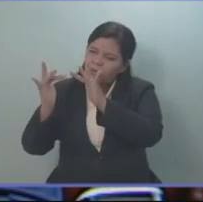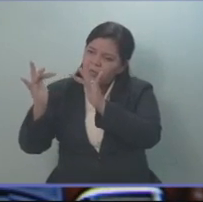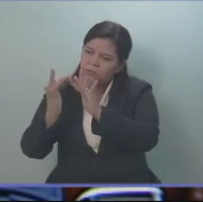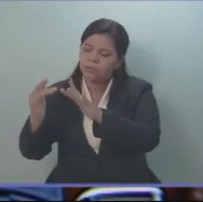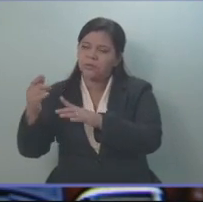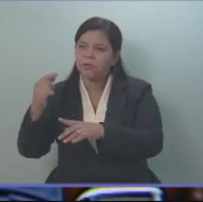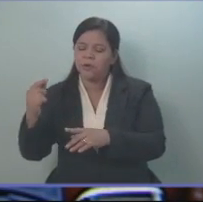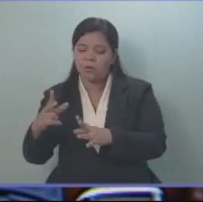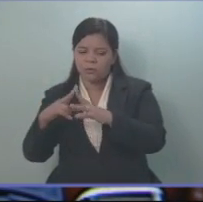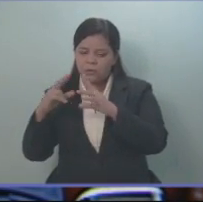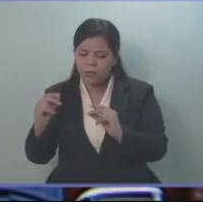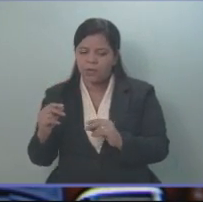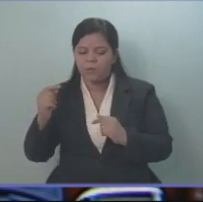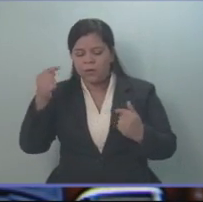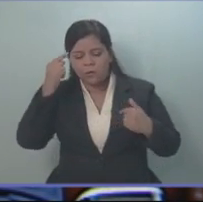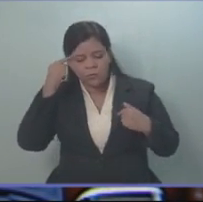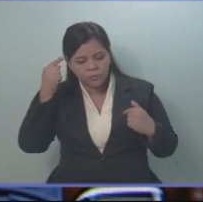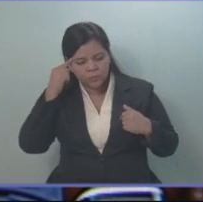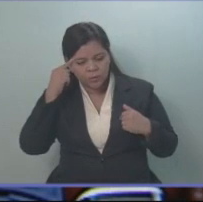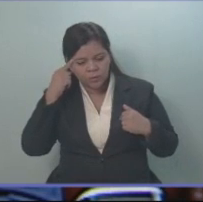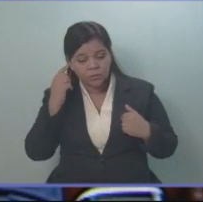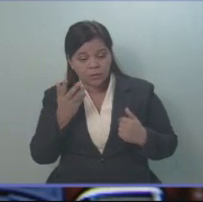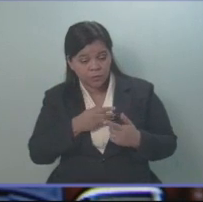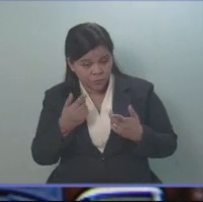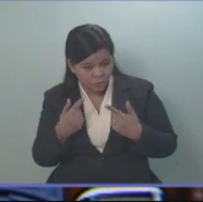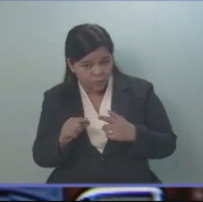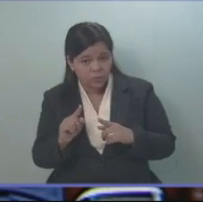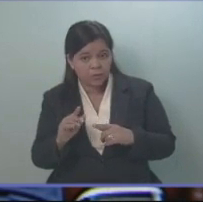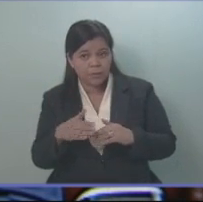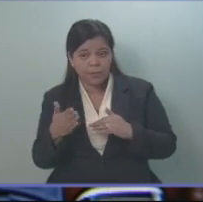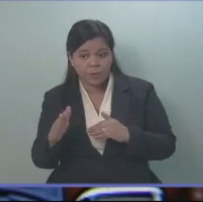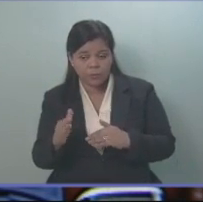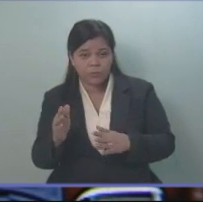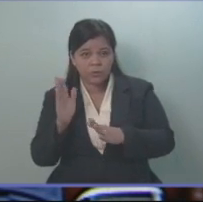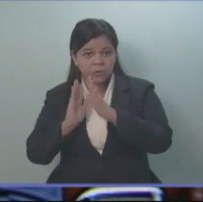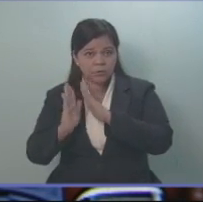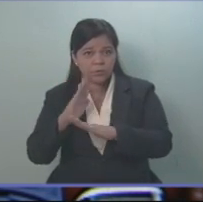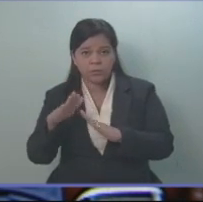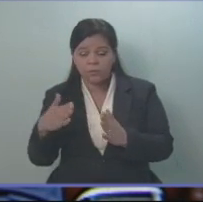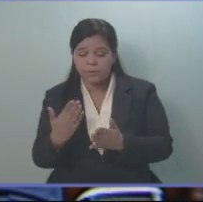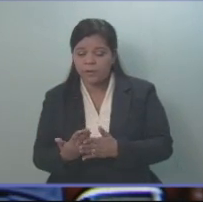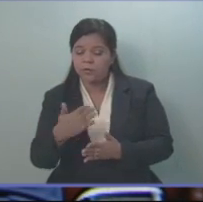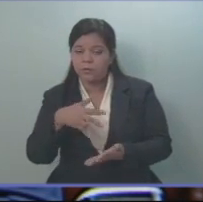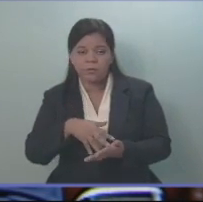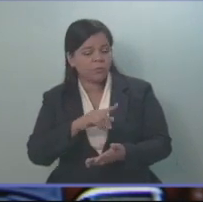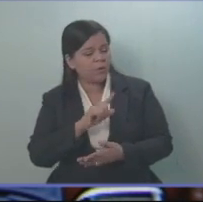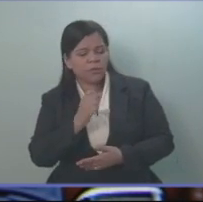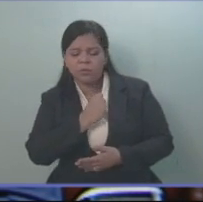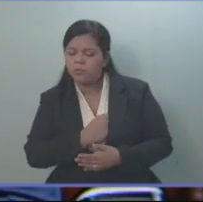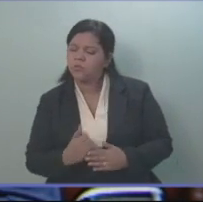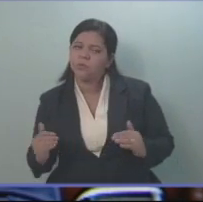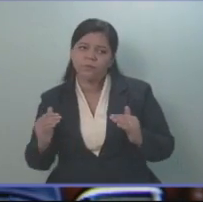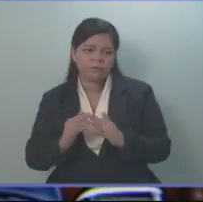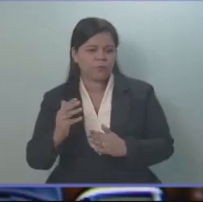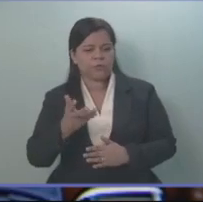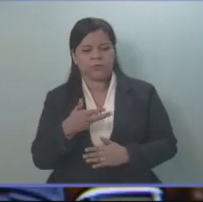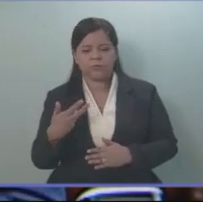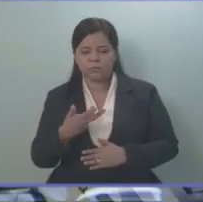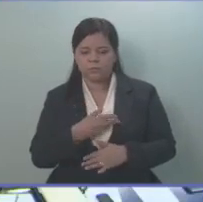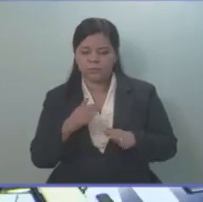seamos conscientes y a que si vamos a ocupar la historia es para que pueblos no sufran lo que nosotros sufrimos. Muchas gracias,